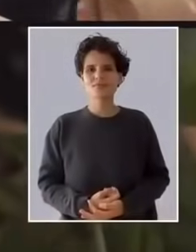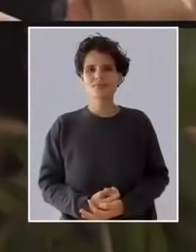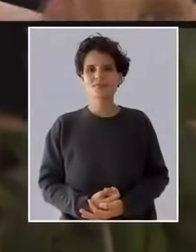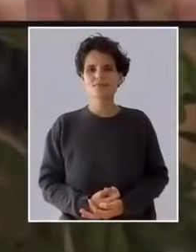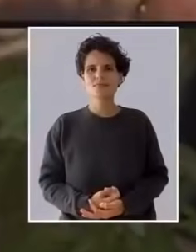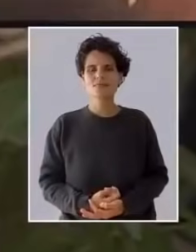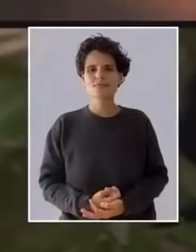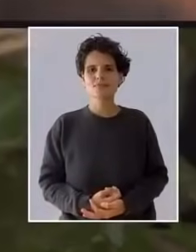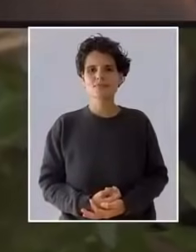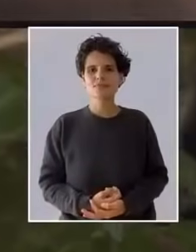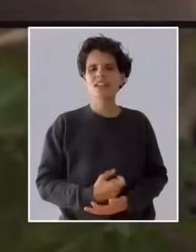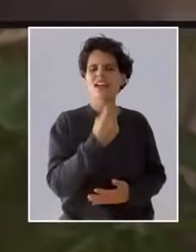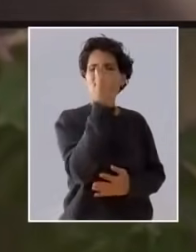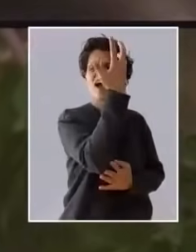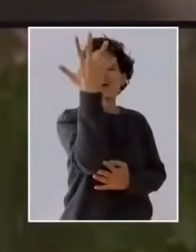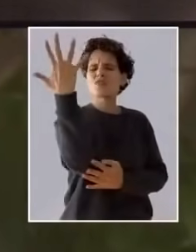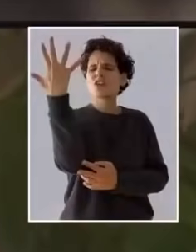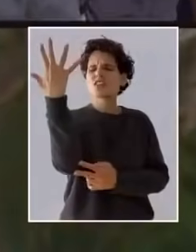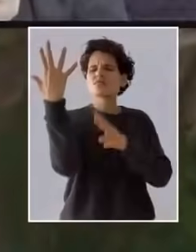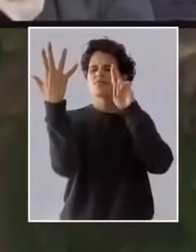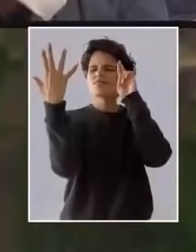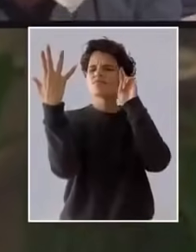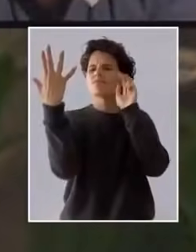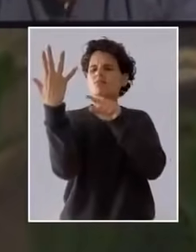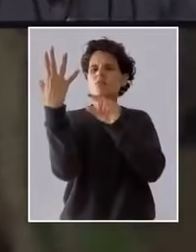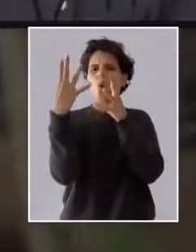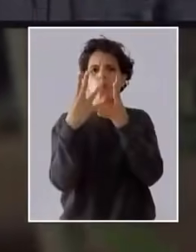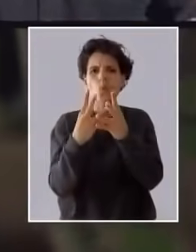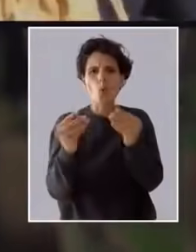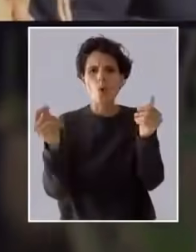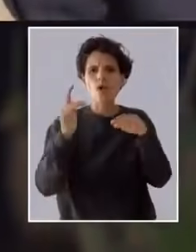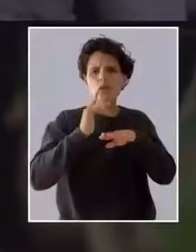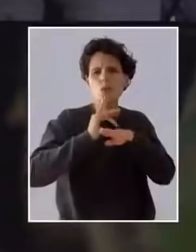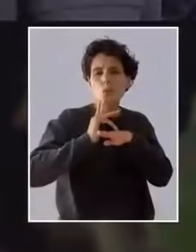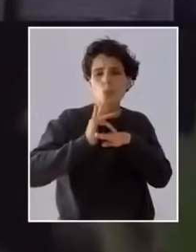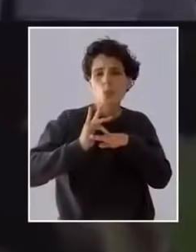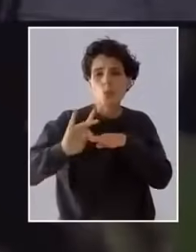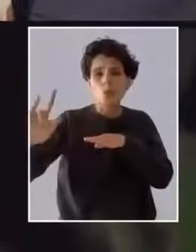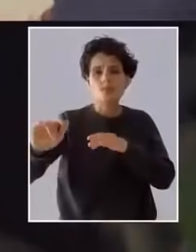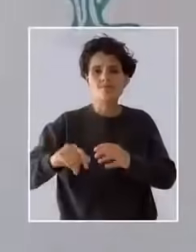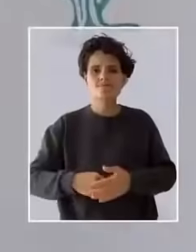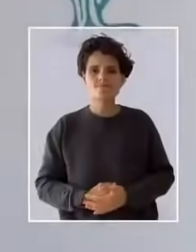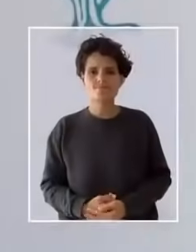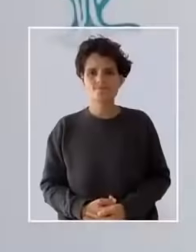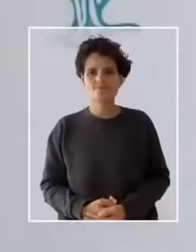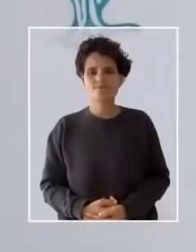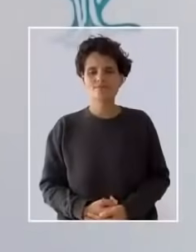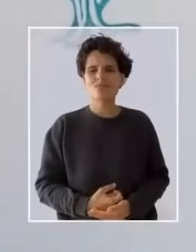Hay árboles que nos recuerdan que sin árboles no hay nada.